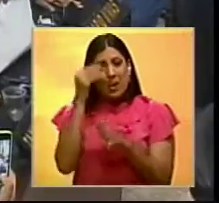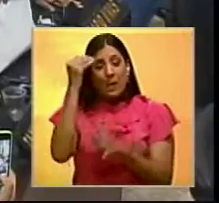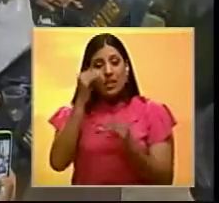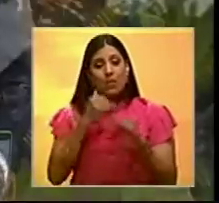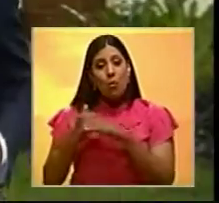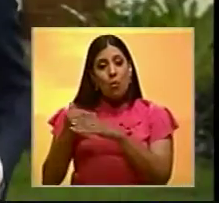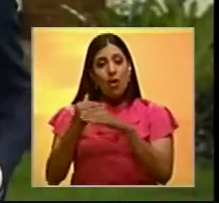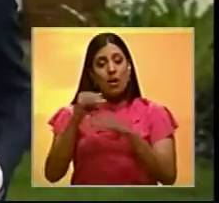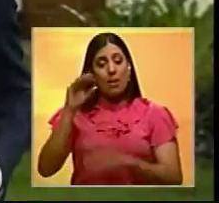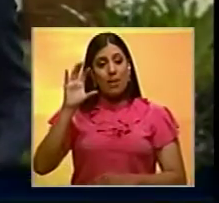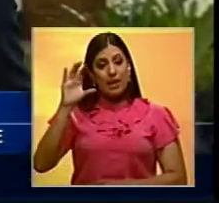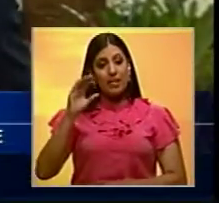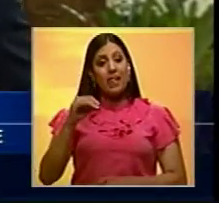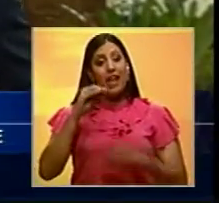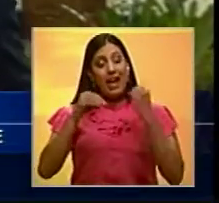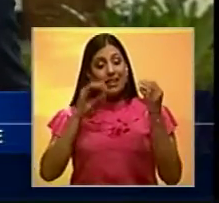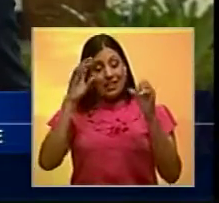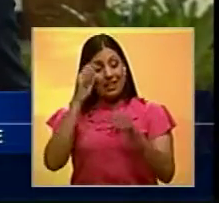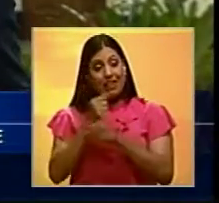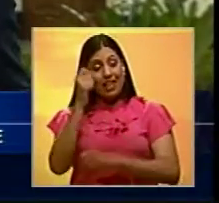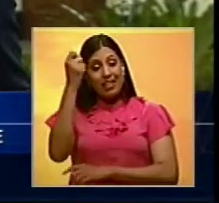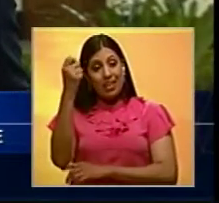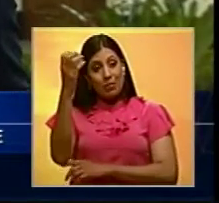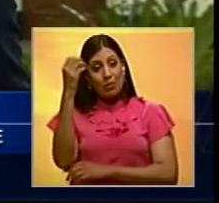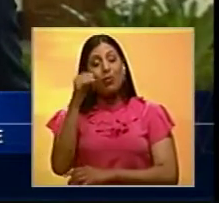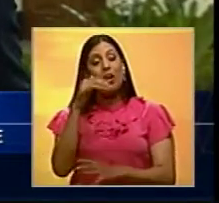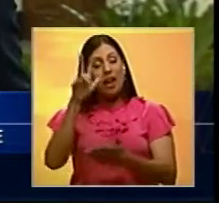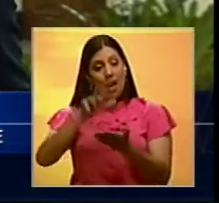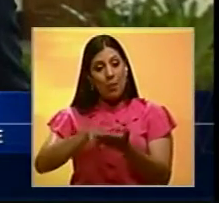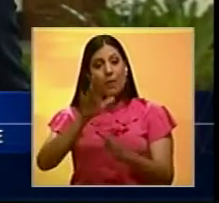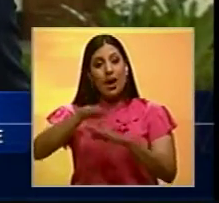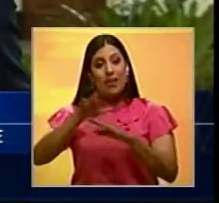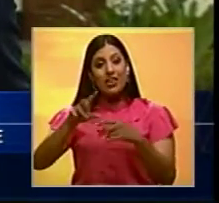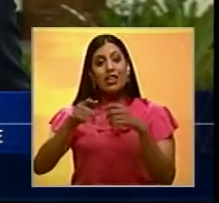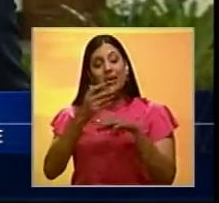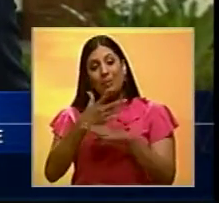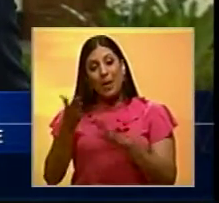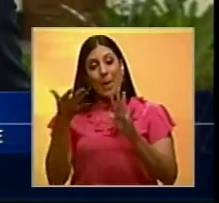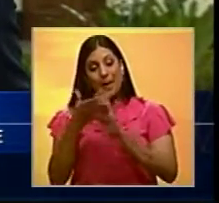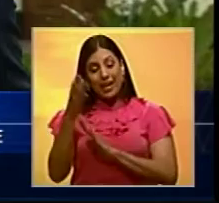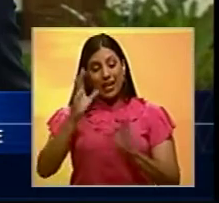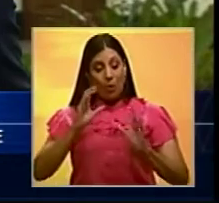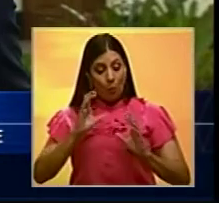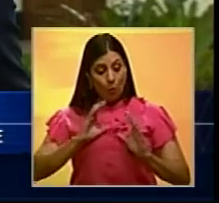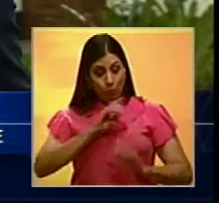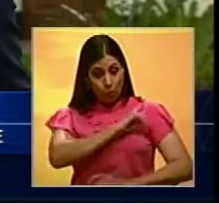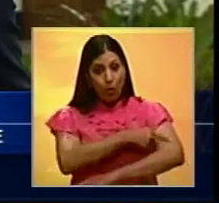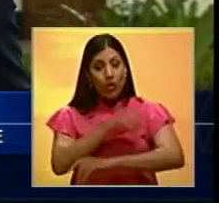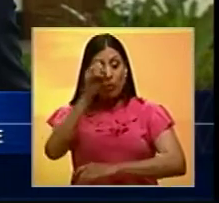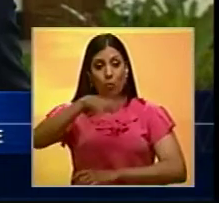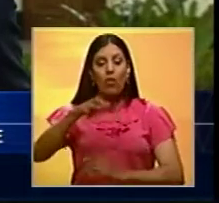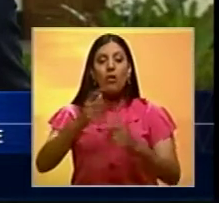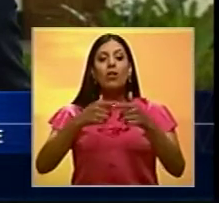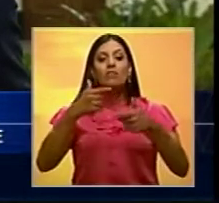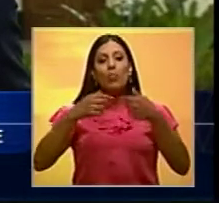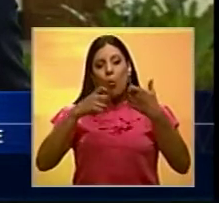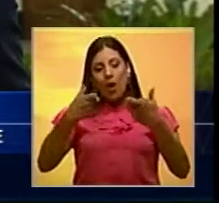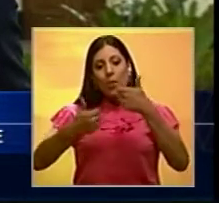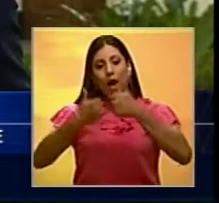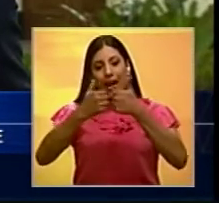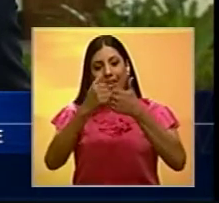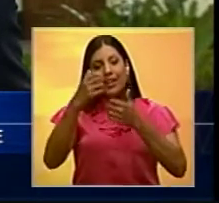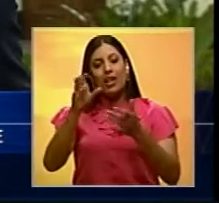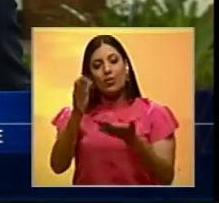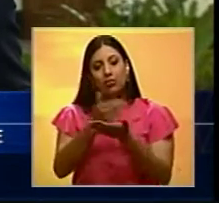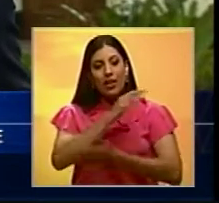el país. Durante esta sesión ordinaria, el Parlamento también aprobó la solicitud de prórroga para que el Poder Ciudadano postule candidatos para las vacantes